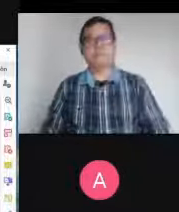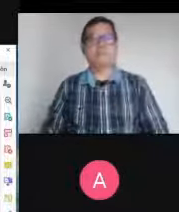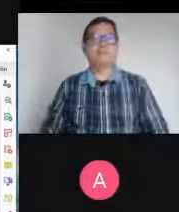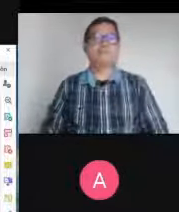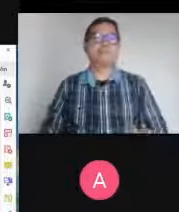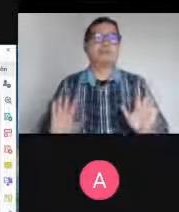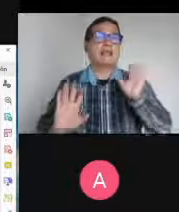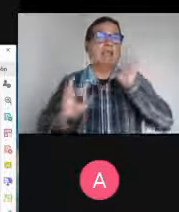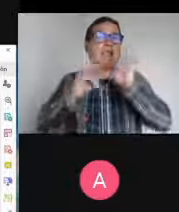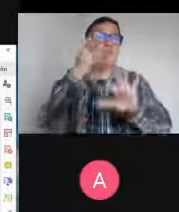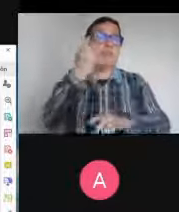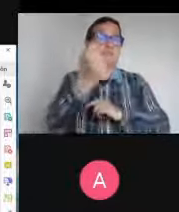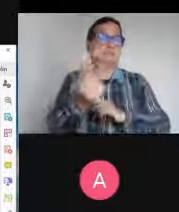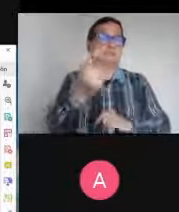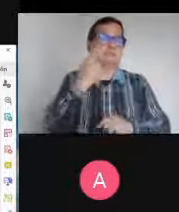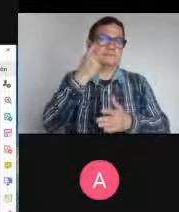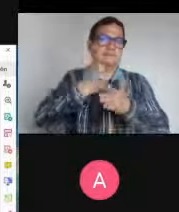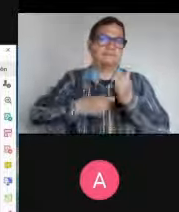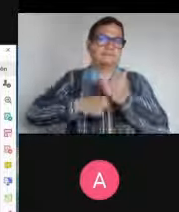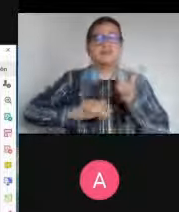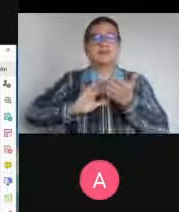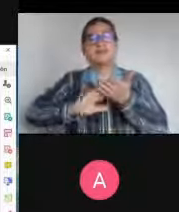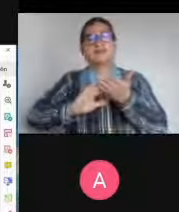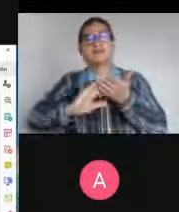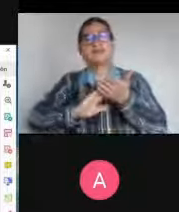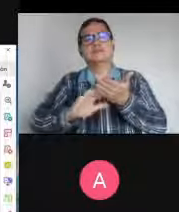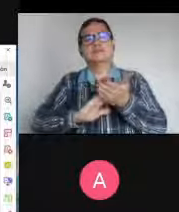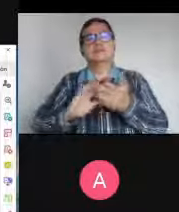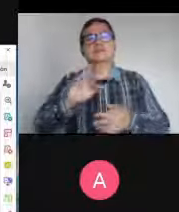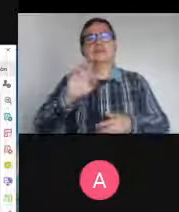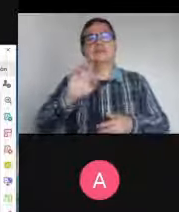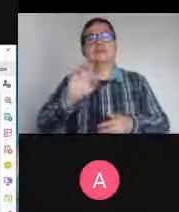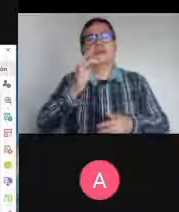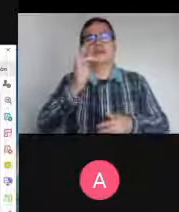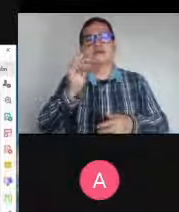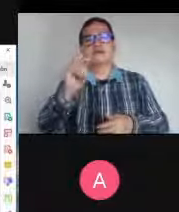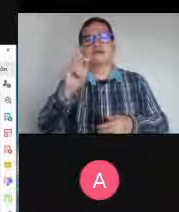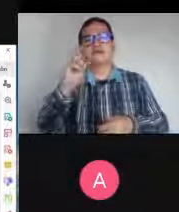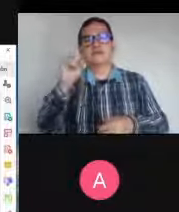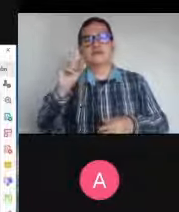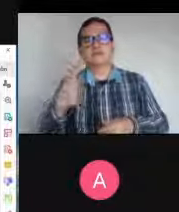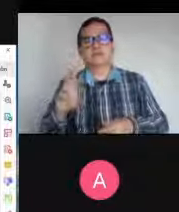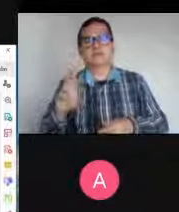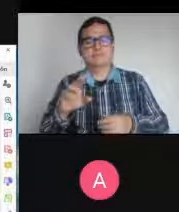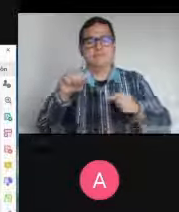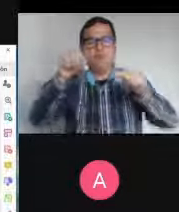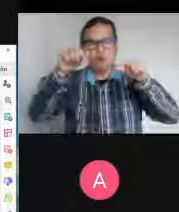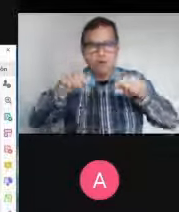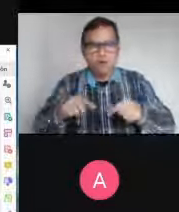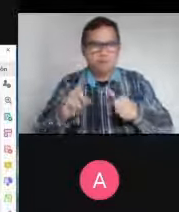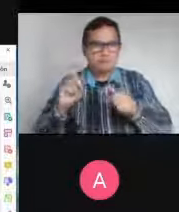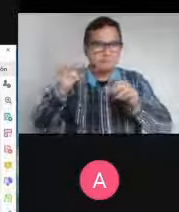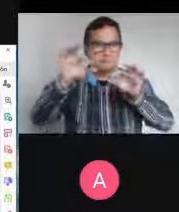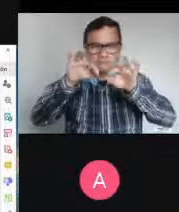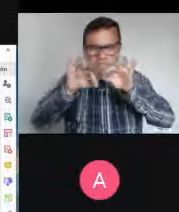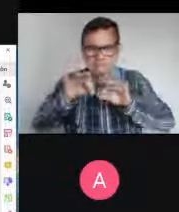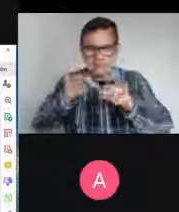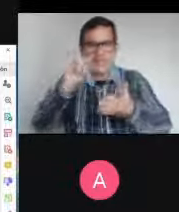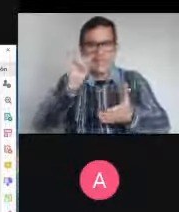Bueno, ¿alguna pregunta acerca del rectificador? Este es nuestro primer montaje que tenemos que realizar el día de hoy.